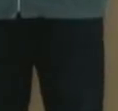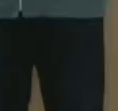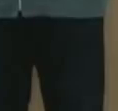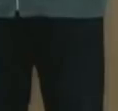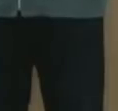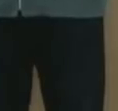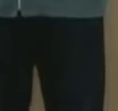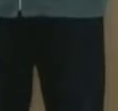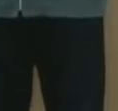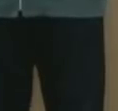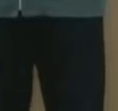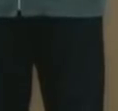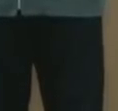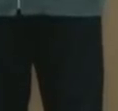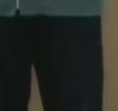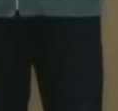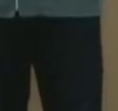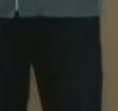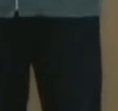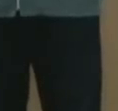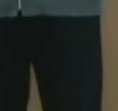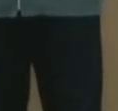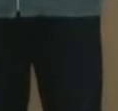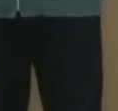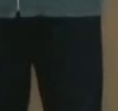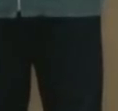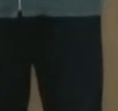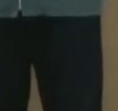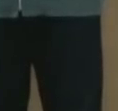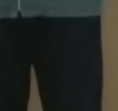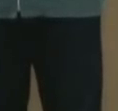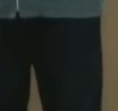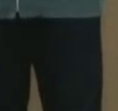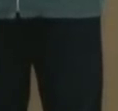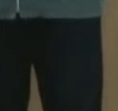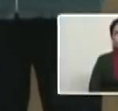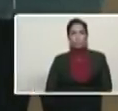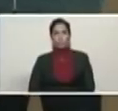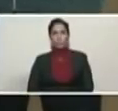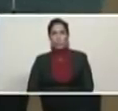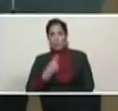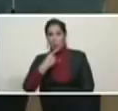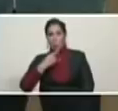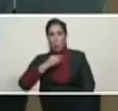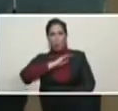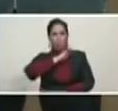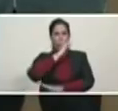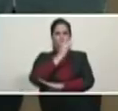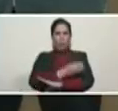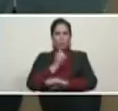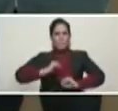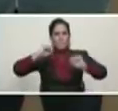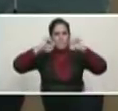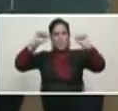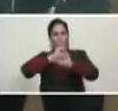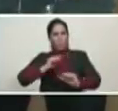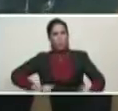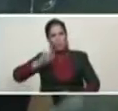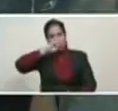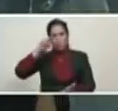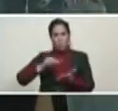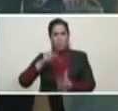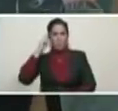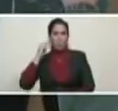Estratégico Operacional de la Fuerza Armada Nacional Bolivariana, digo con mucha fuerza y pasión, que viva la Fuerza Armada Nacional